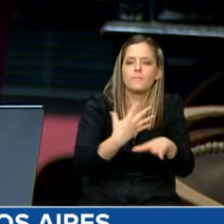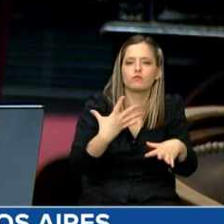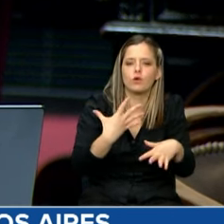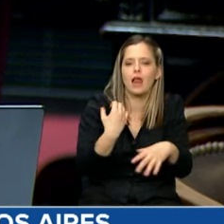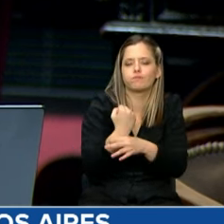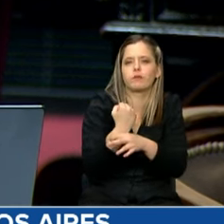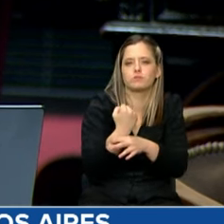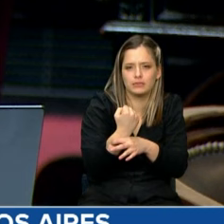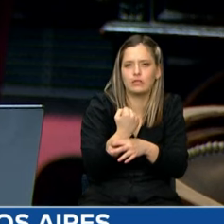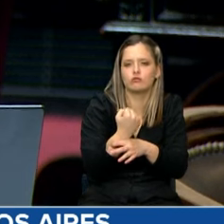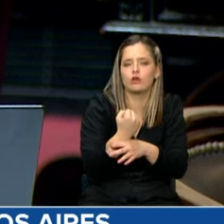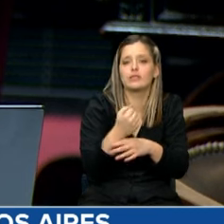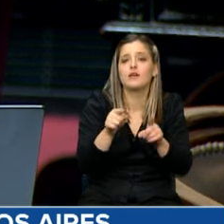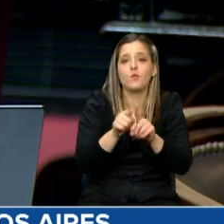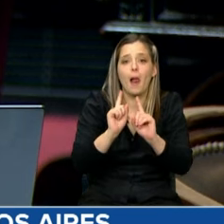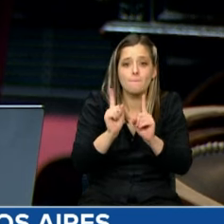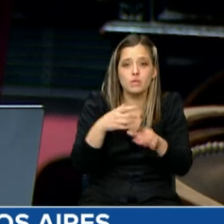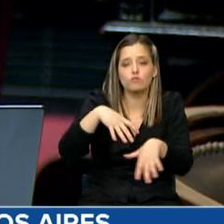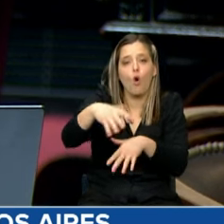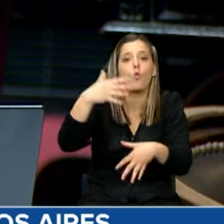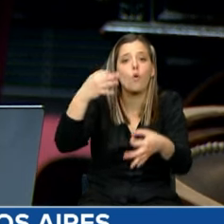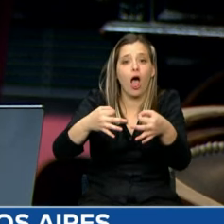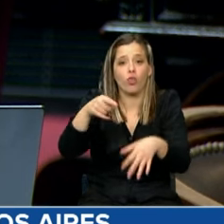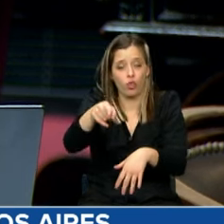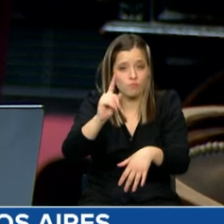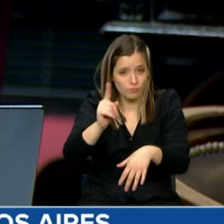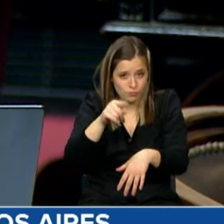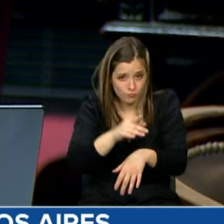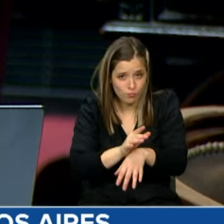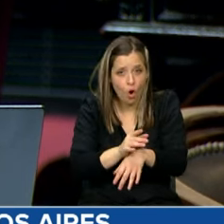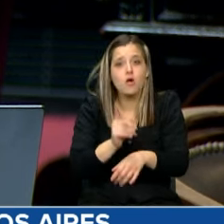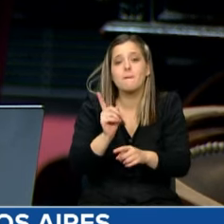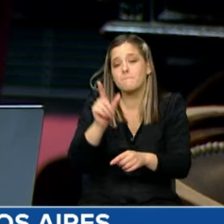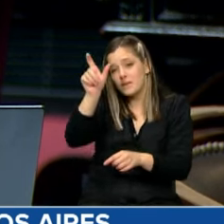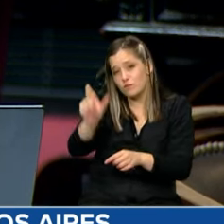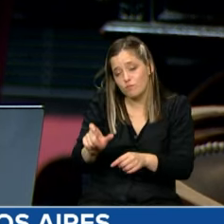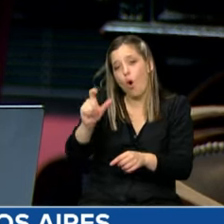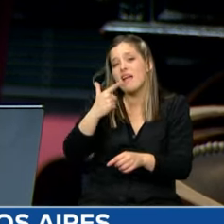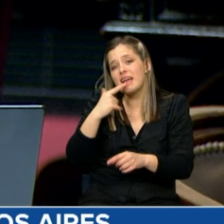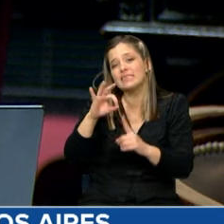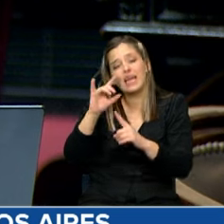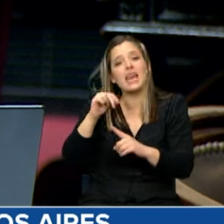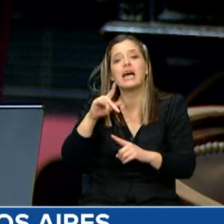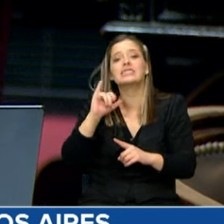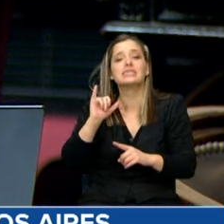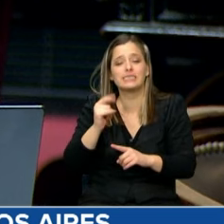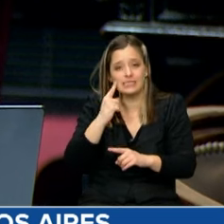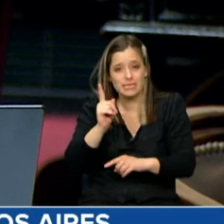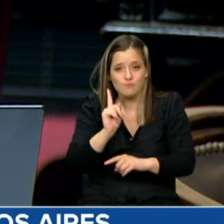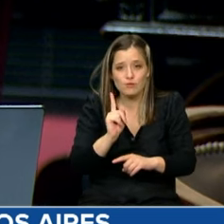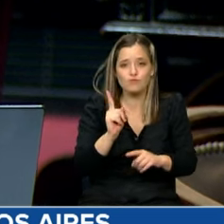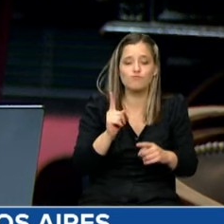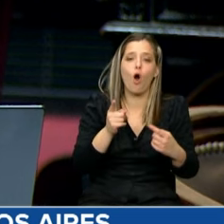duerme el sueño de los justos en ese juzgado Federal en el leía el hijo el señor Sebastián que naci socio de Néstor kisner a la